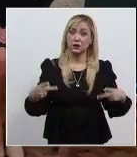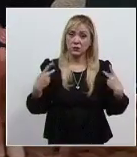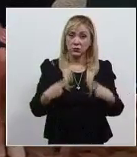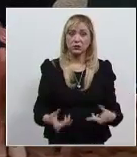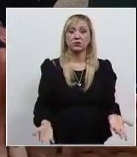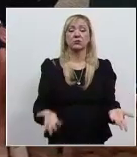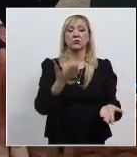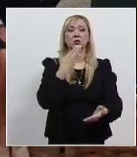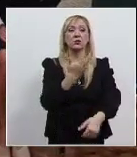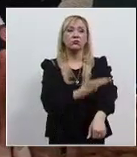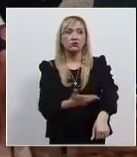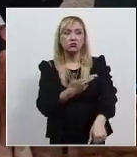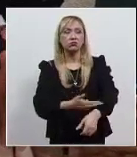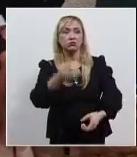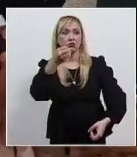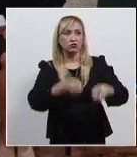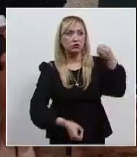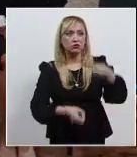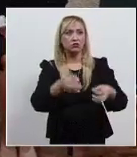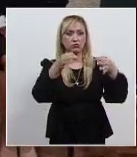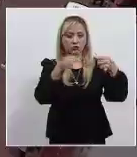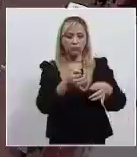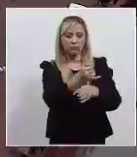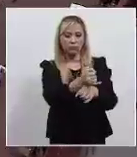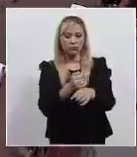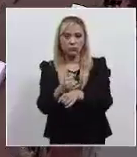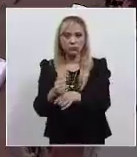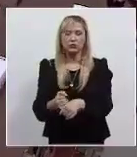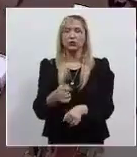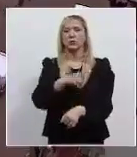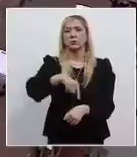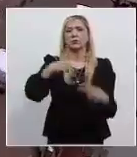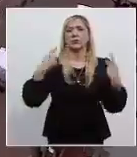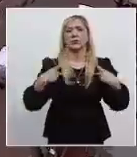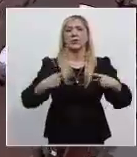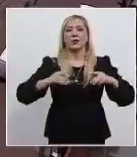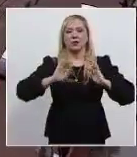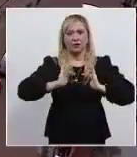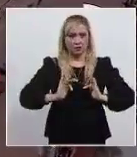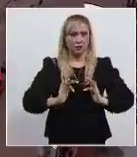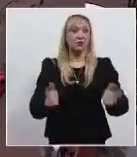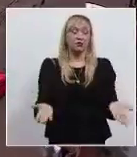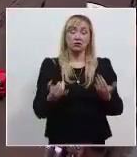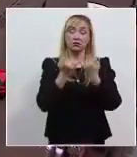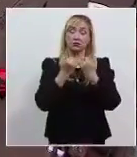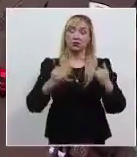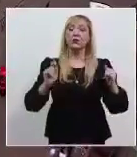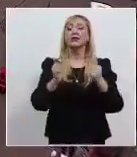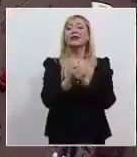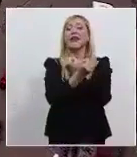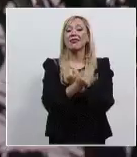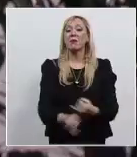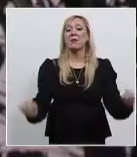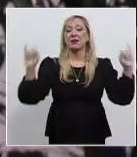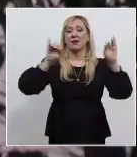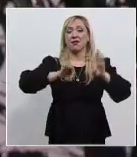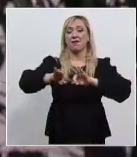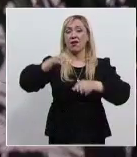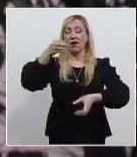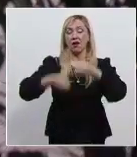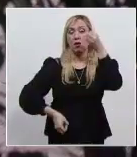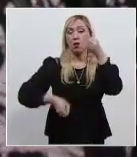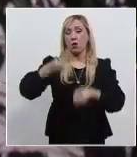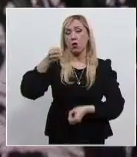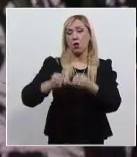debido proceso y el acceso a la tutela judicial efectiva. Reiteró que la independencia judicial es indispensable para atender las demandas